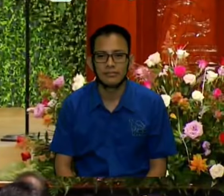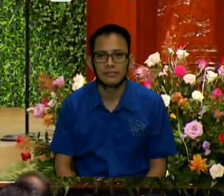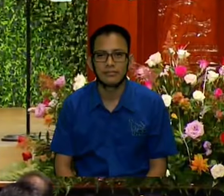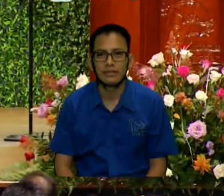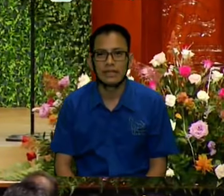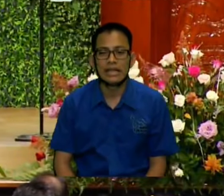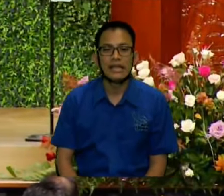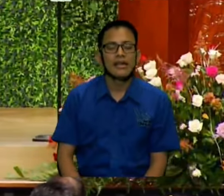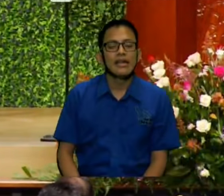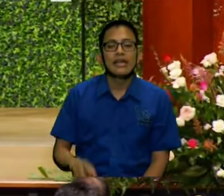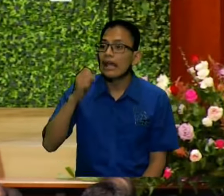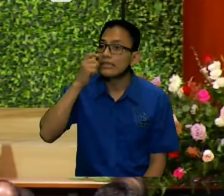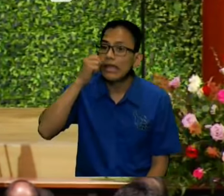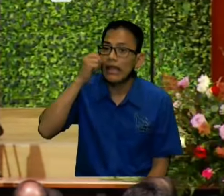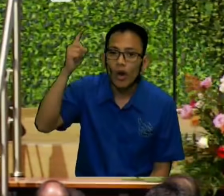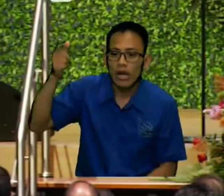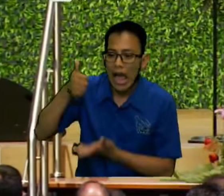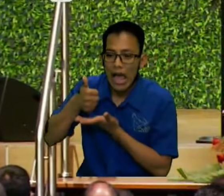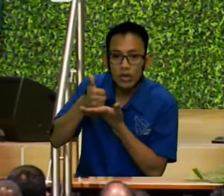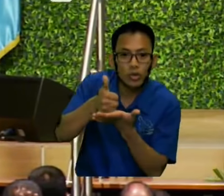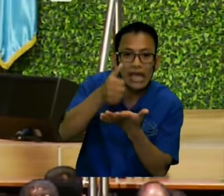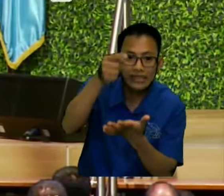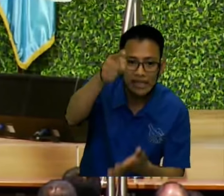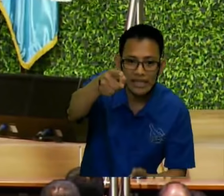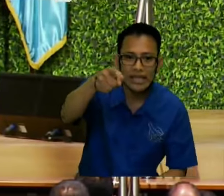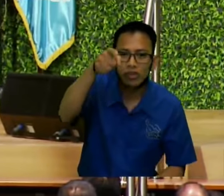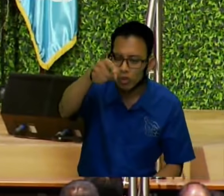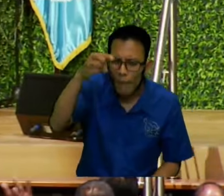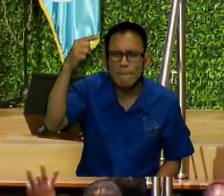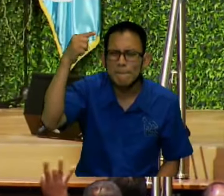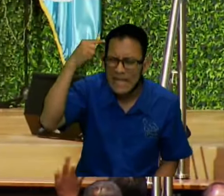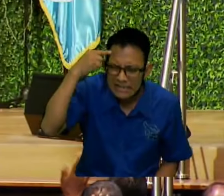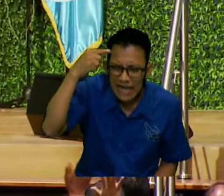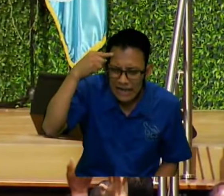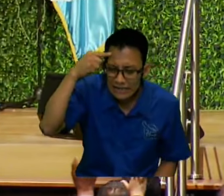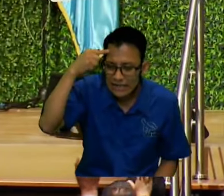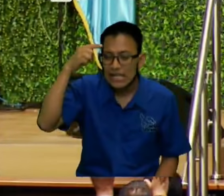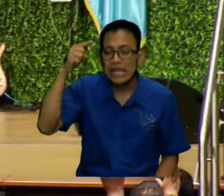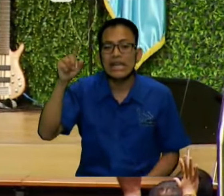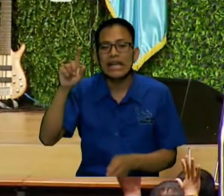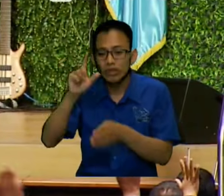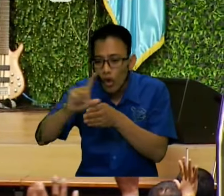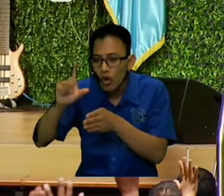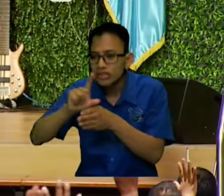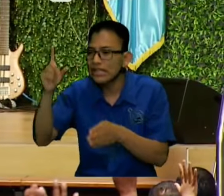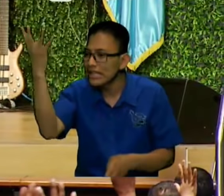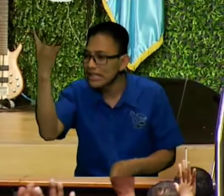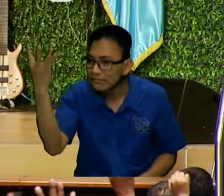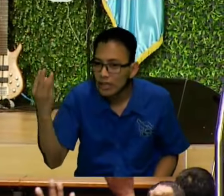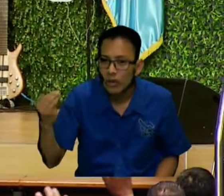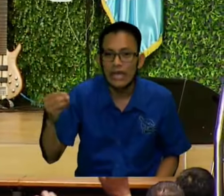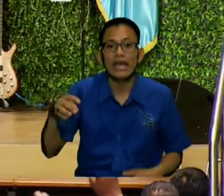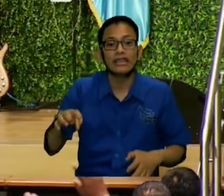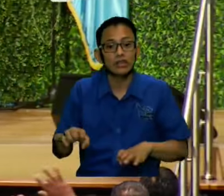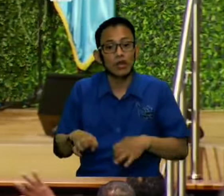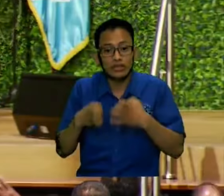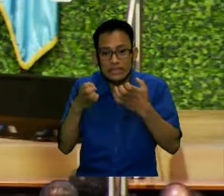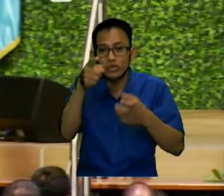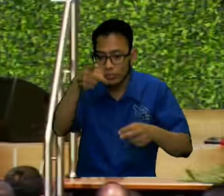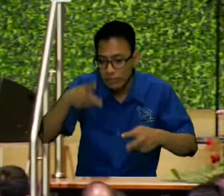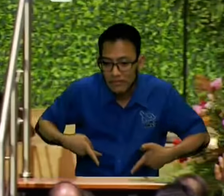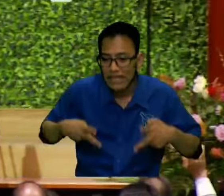Que el Señor te ayude a que tú pongas tu mente en las cosas del Espíritu y entonces vivas en paz. En